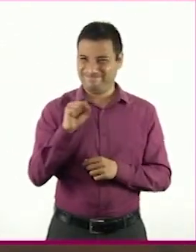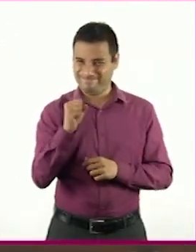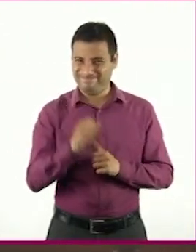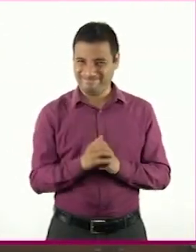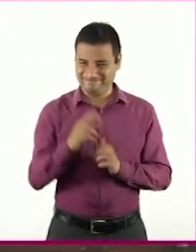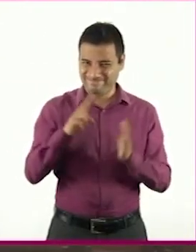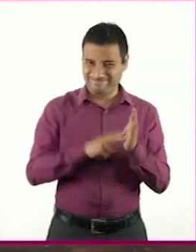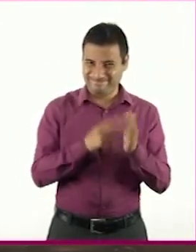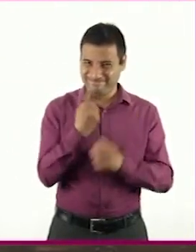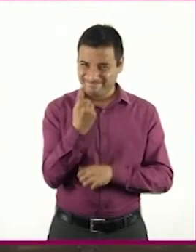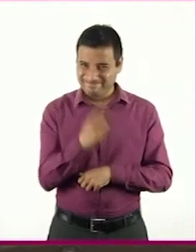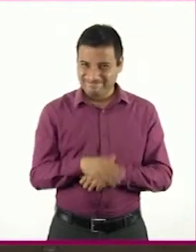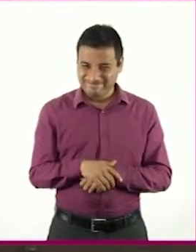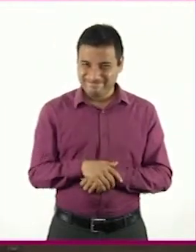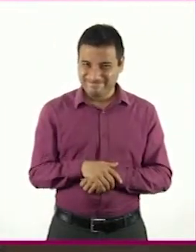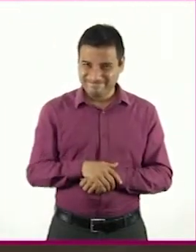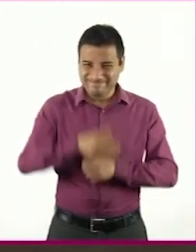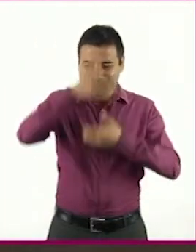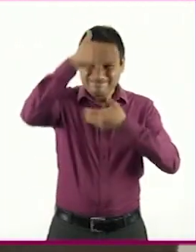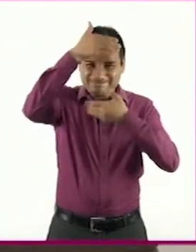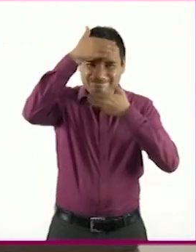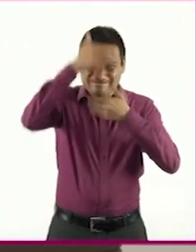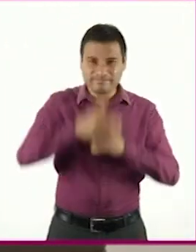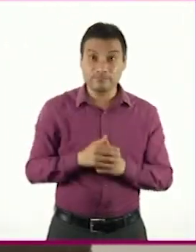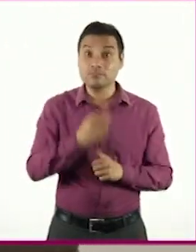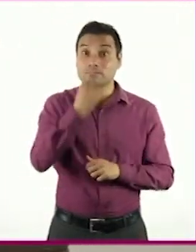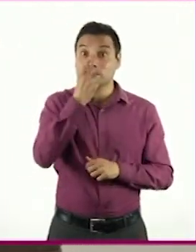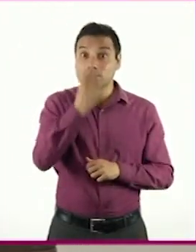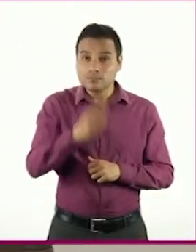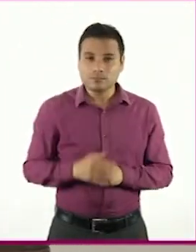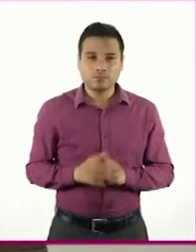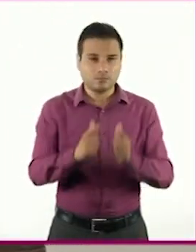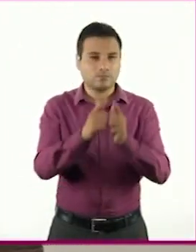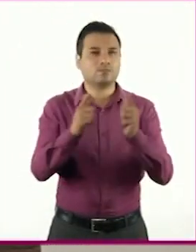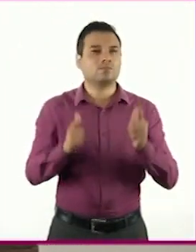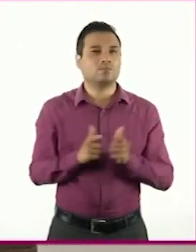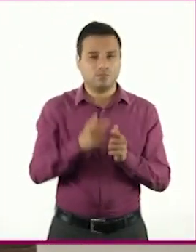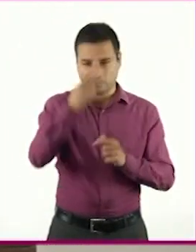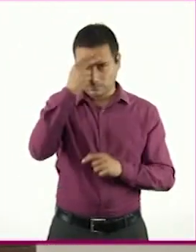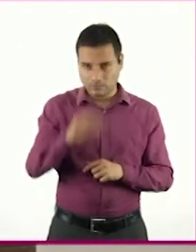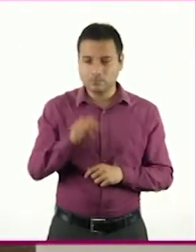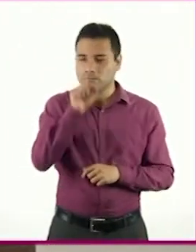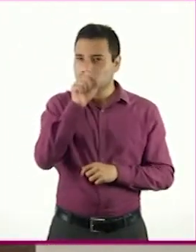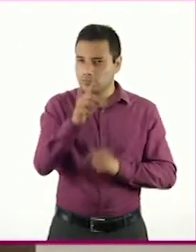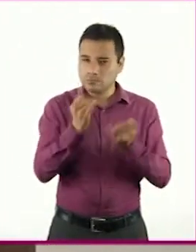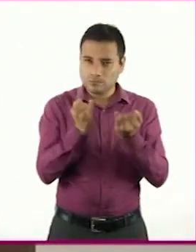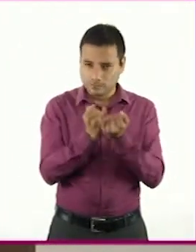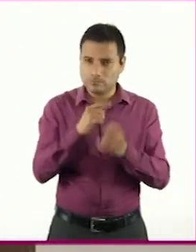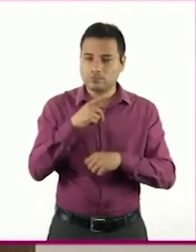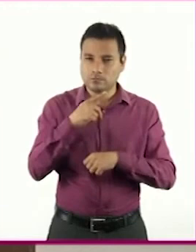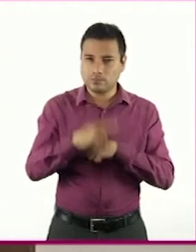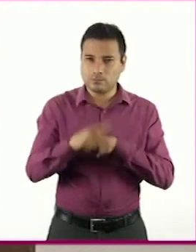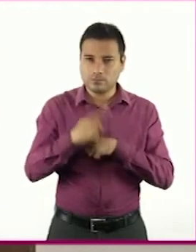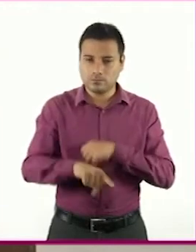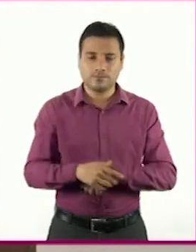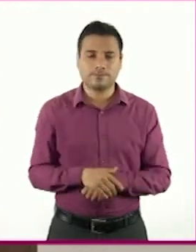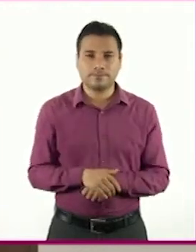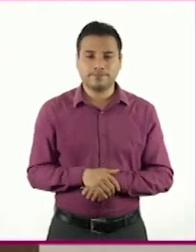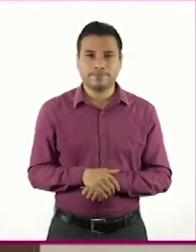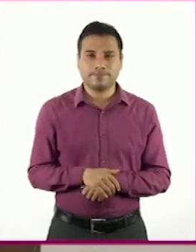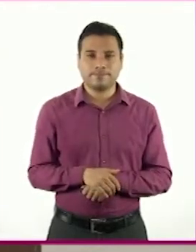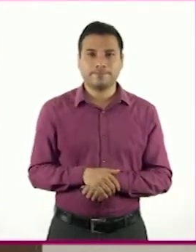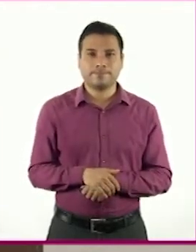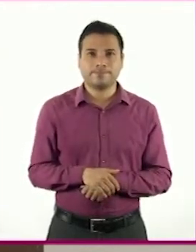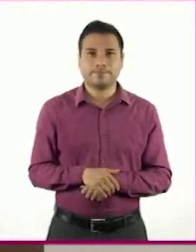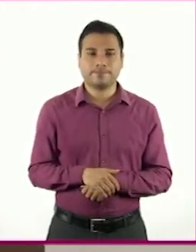de 2001, habían sido vinculados como una amenaza para la seguridad nacional norteamericana. Desde entonces,